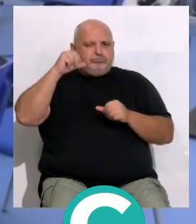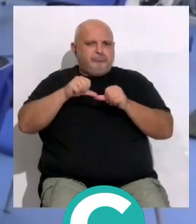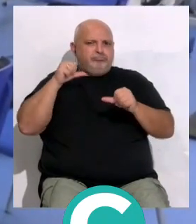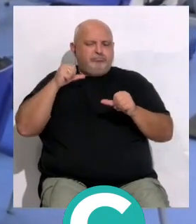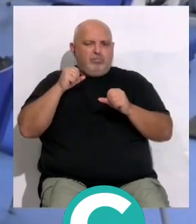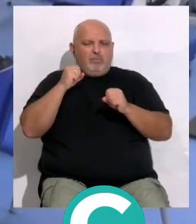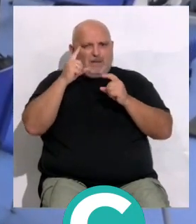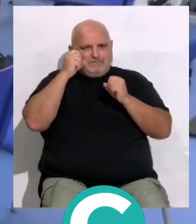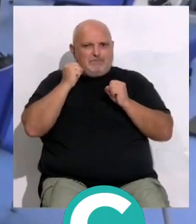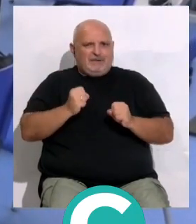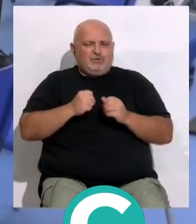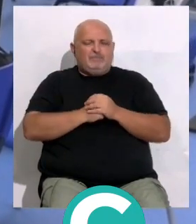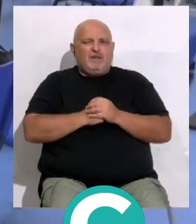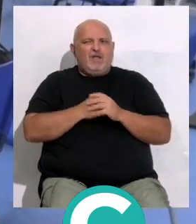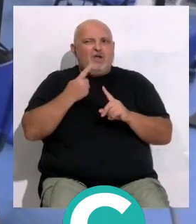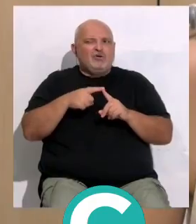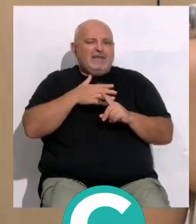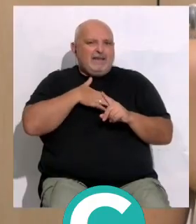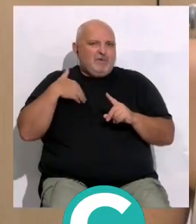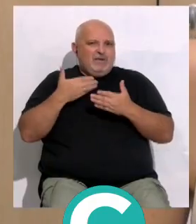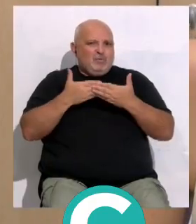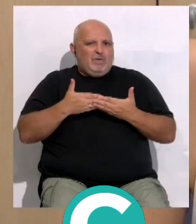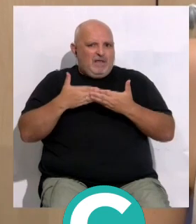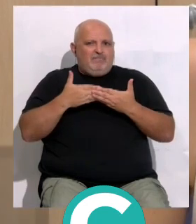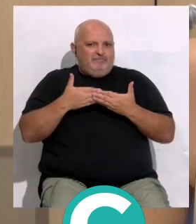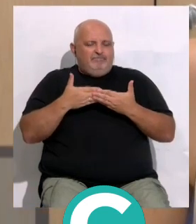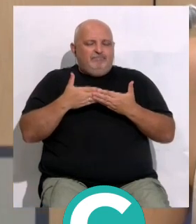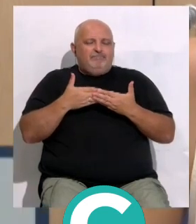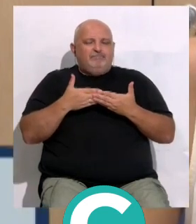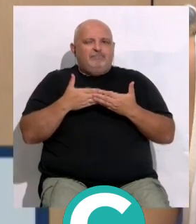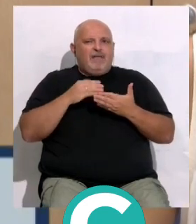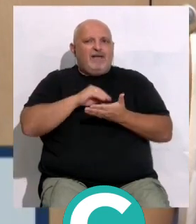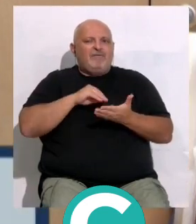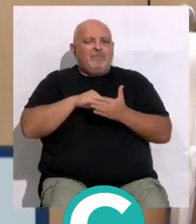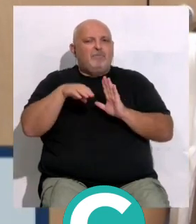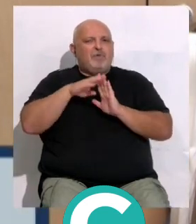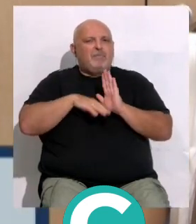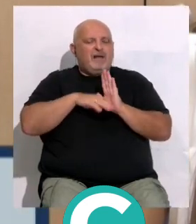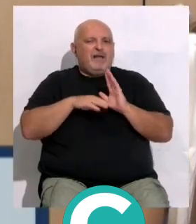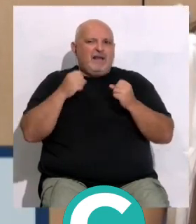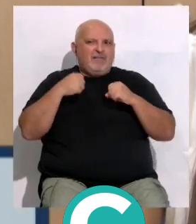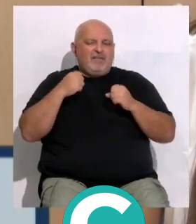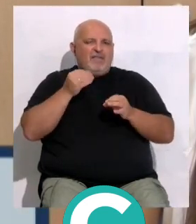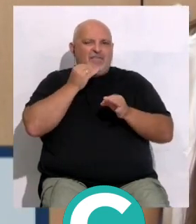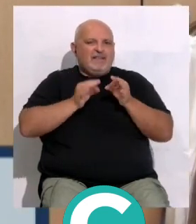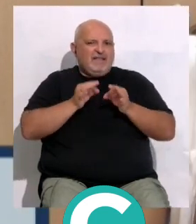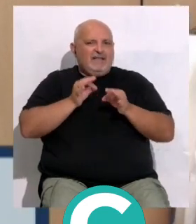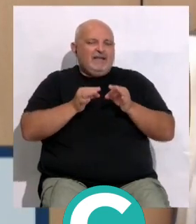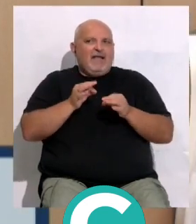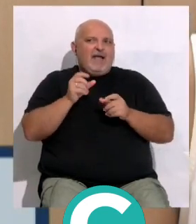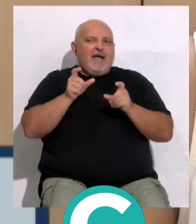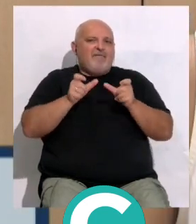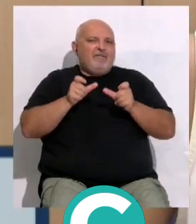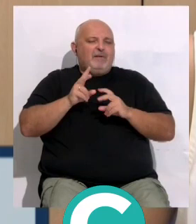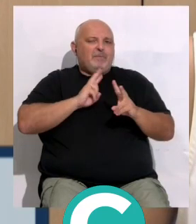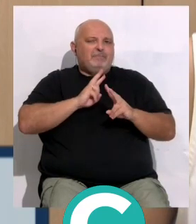calidad científica. Eso es una de las cosas que nosotros queremos estudiar. Muchas veces se establecen programas de ejercicio y de dieta y no todo el mundo